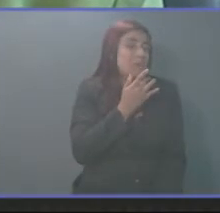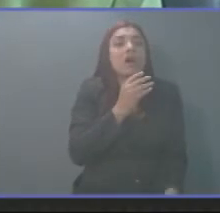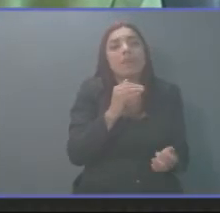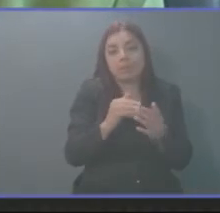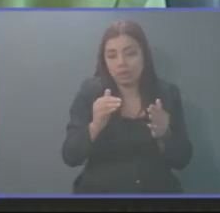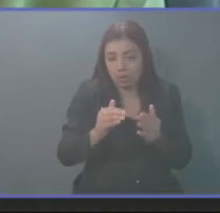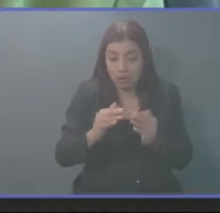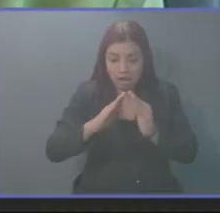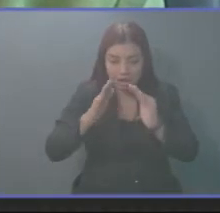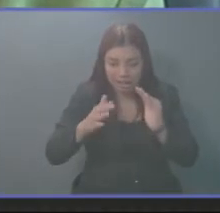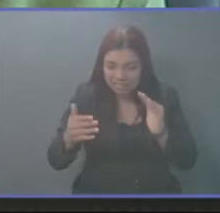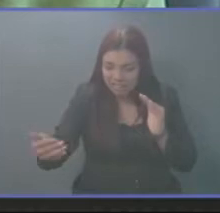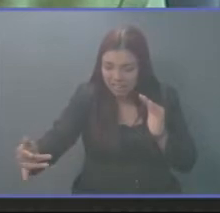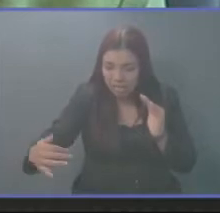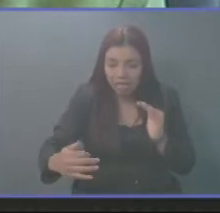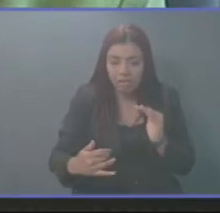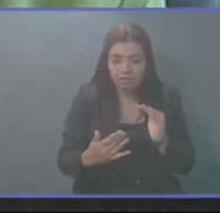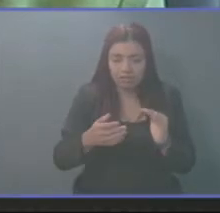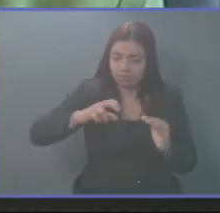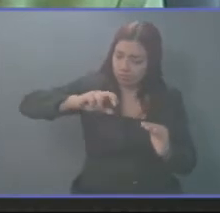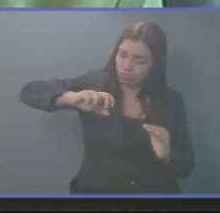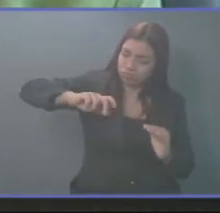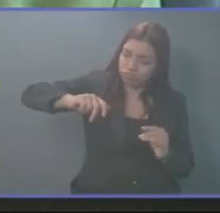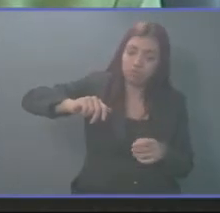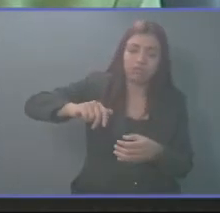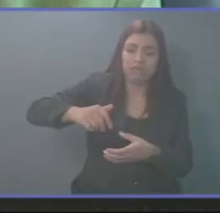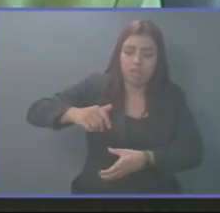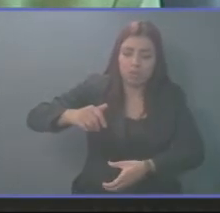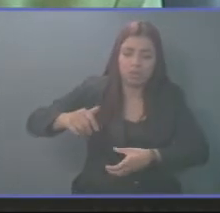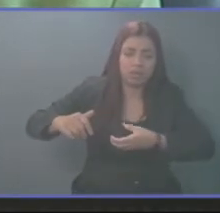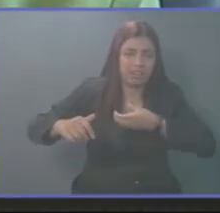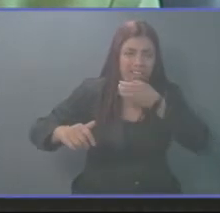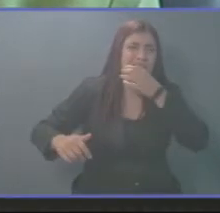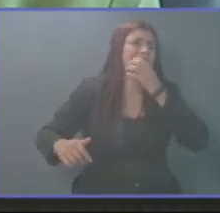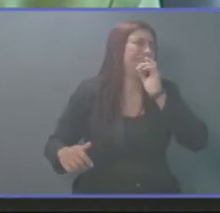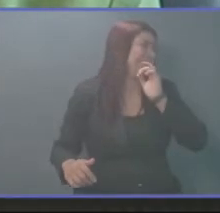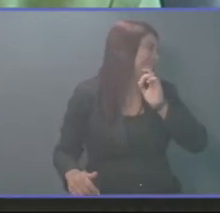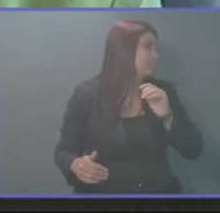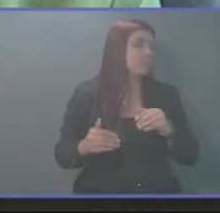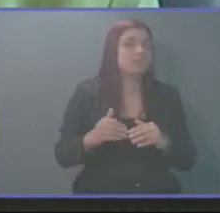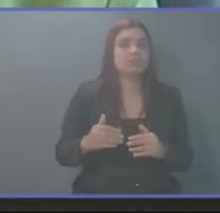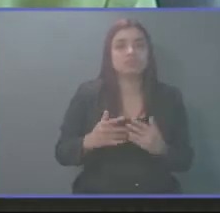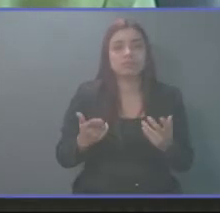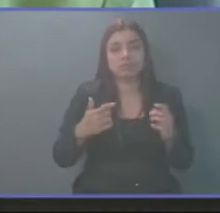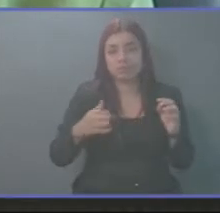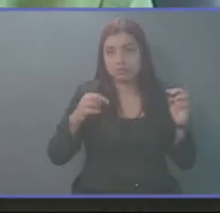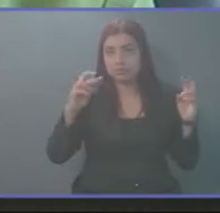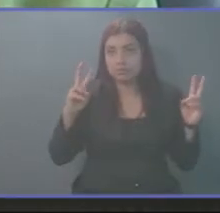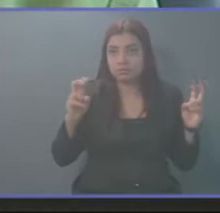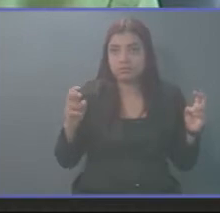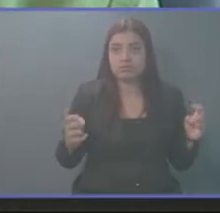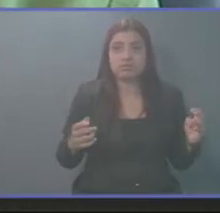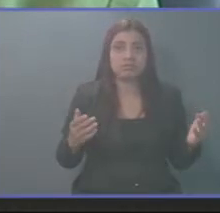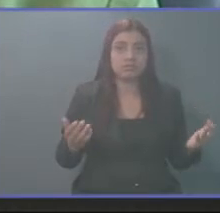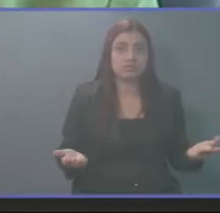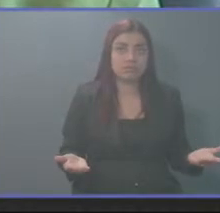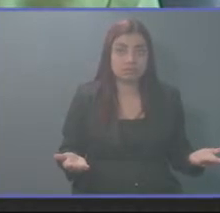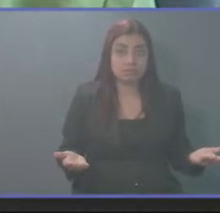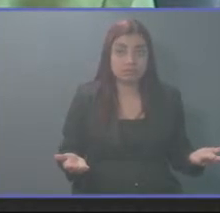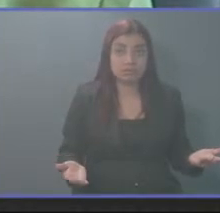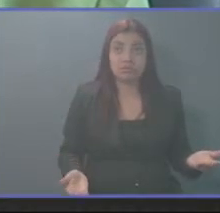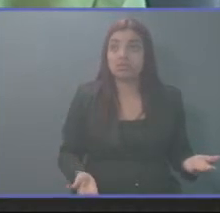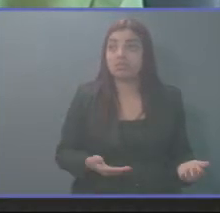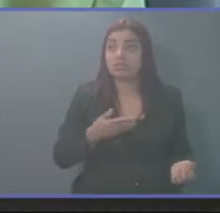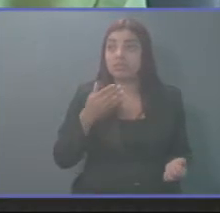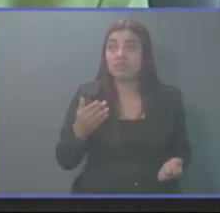cómo hemos tratado o se ha manejado un tema de esta magnitud, de